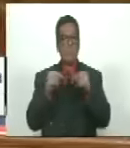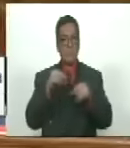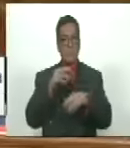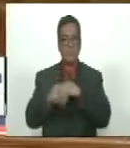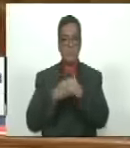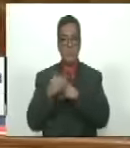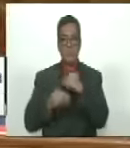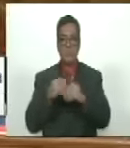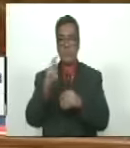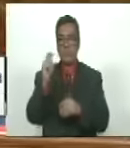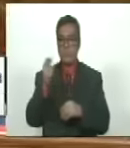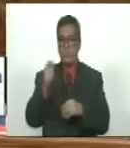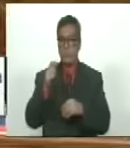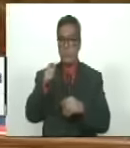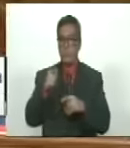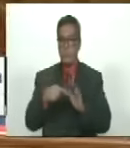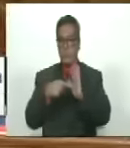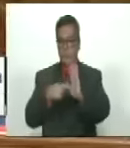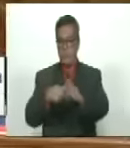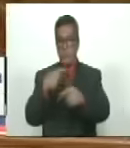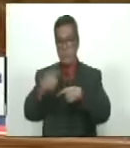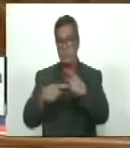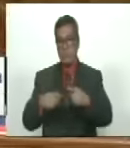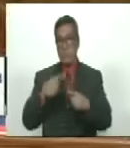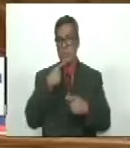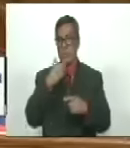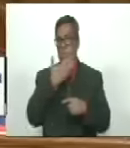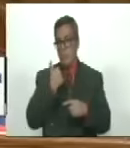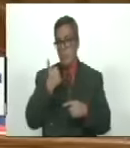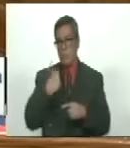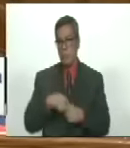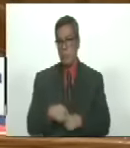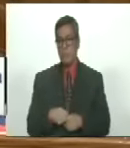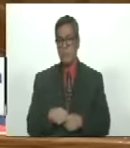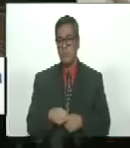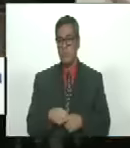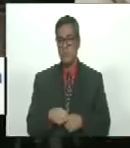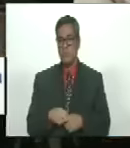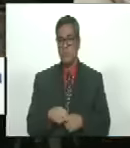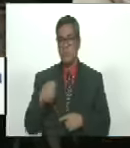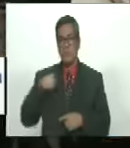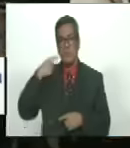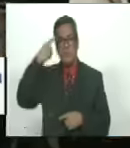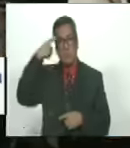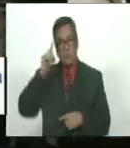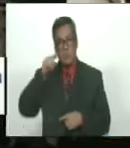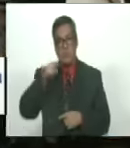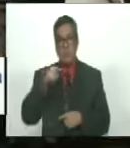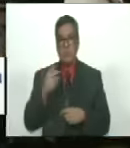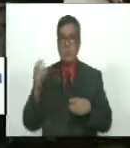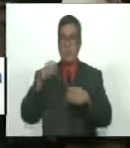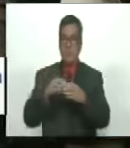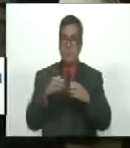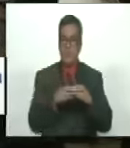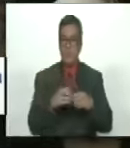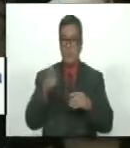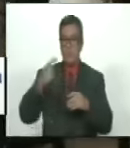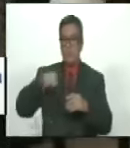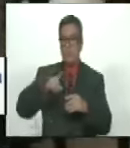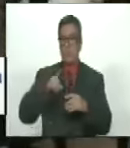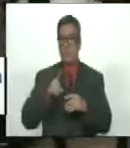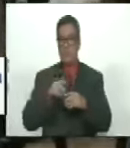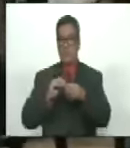vamos a estar en esta tarea, es una humilde propuesta que hacemos, si alguien la puede mejorar, pero creemos que ahí está compilado gran parte de lo que tiene